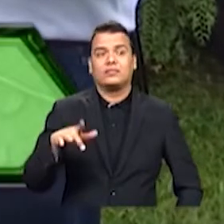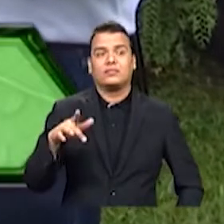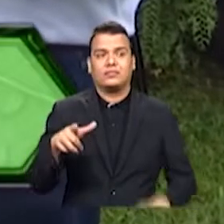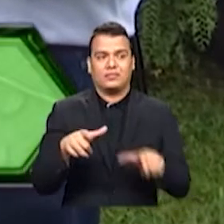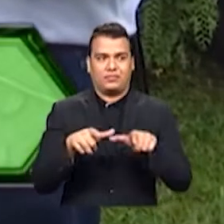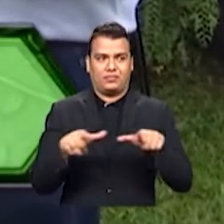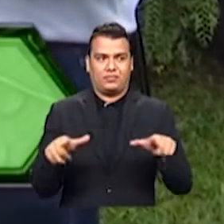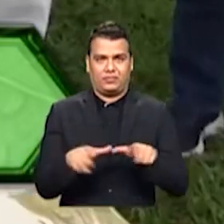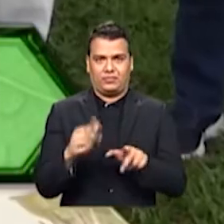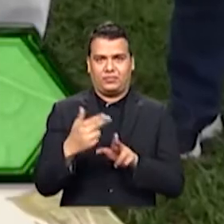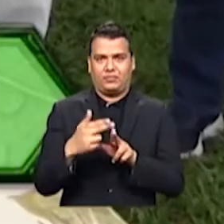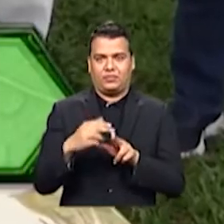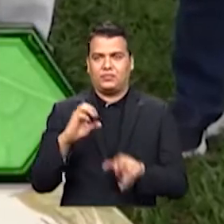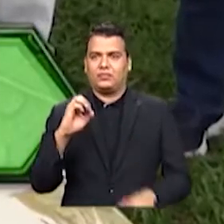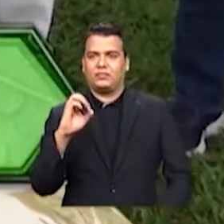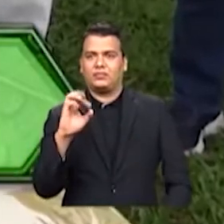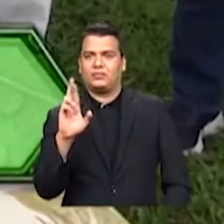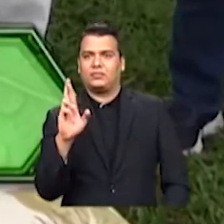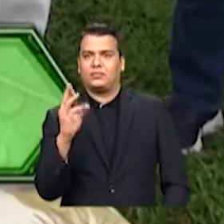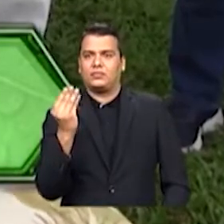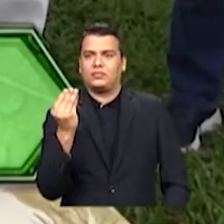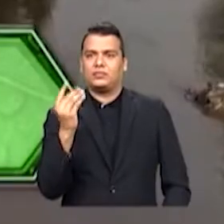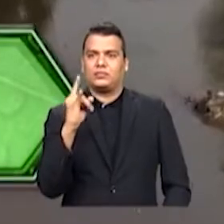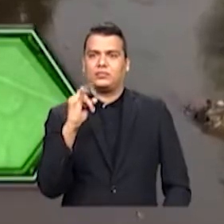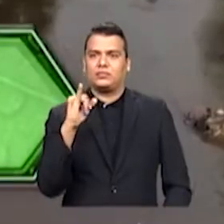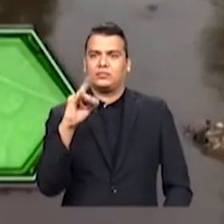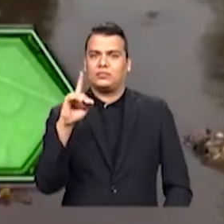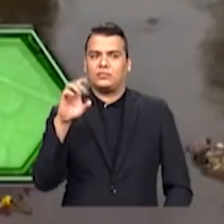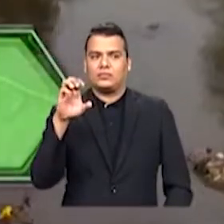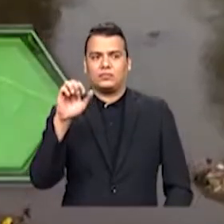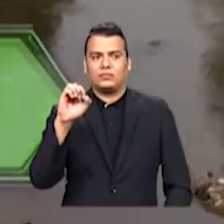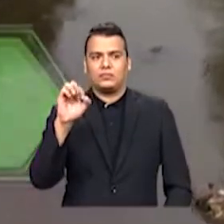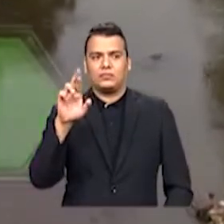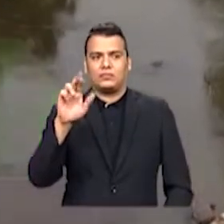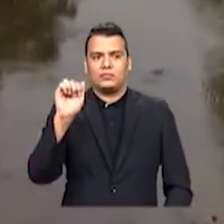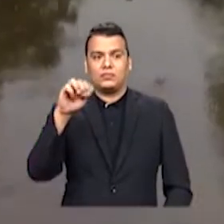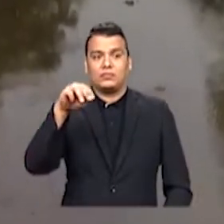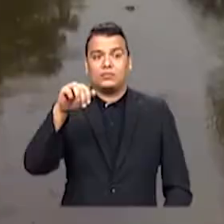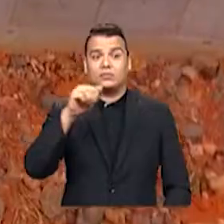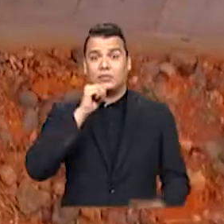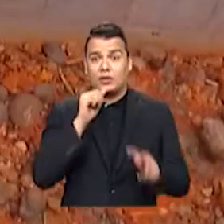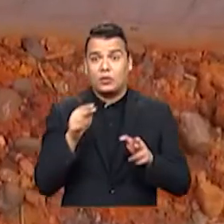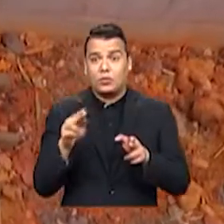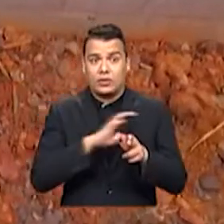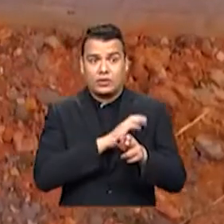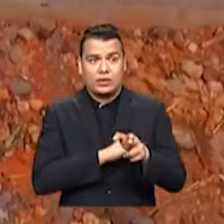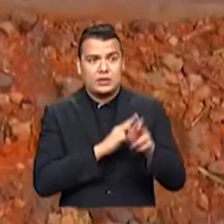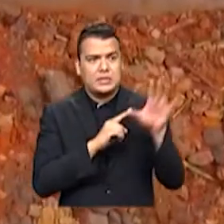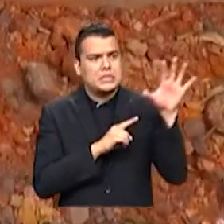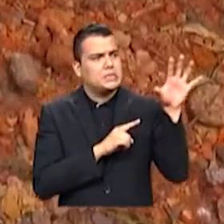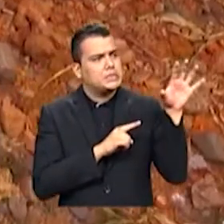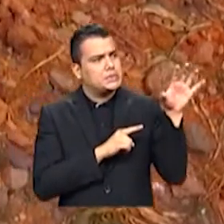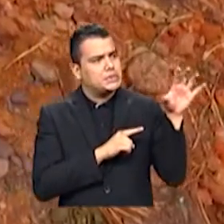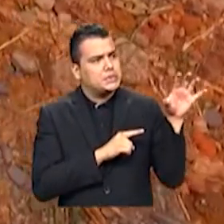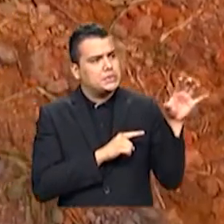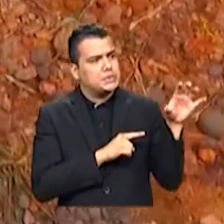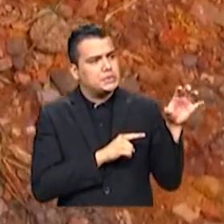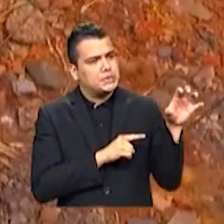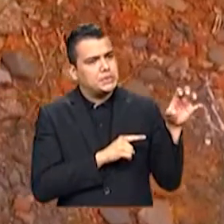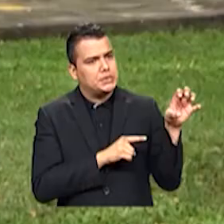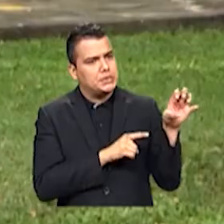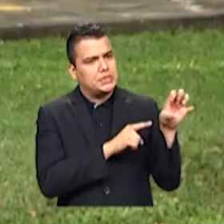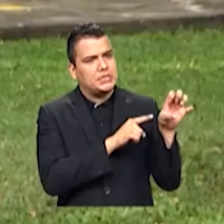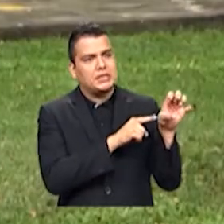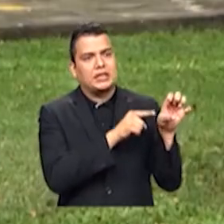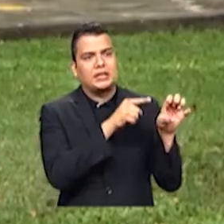hizo entrega de otra obra de mitigación del riesgo. Se trata de un muro de protección de orilla en el dique del río Cali, estructura que venía viéndose muy afectada por la erosión de las